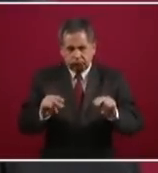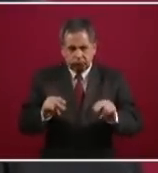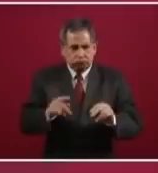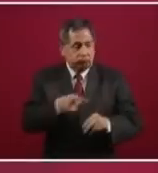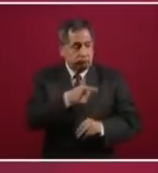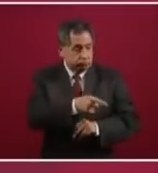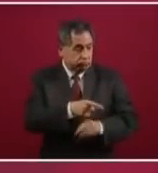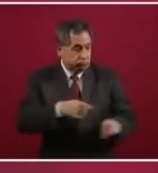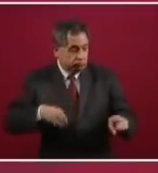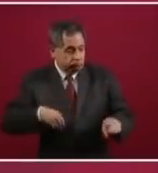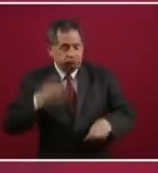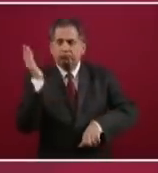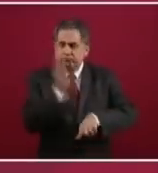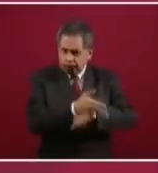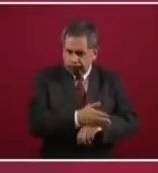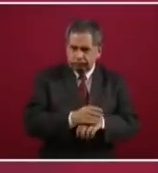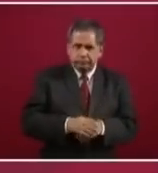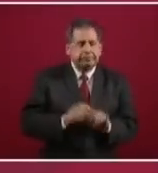impunidad.